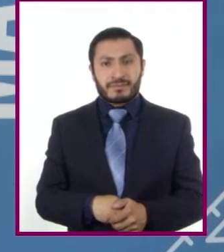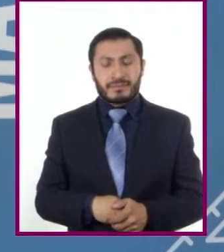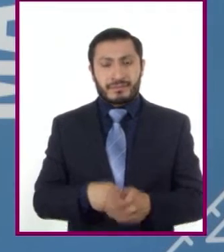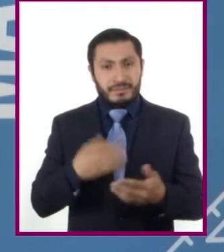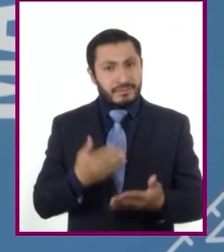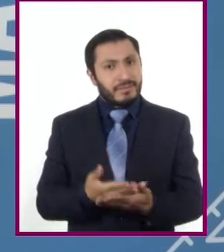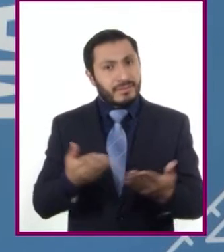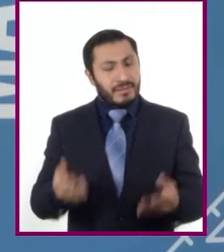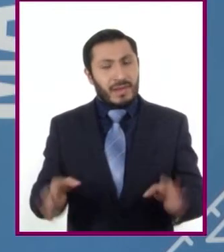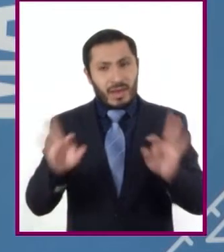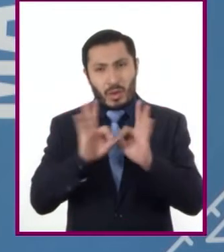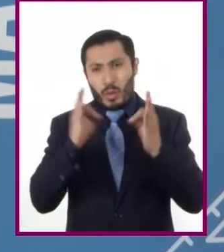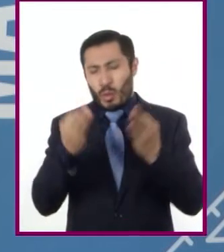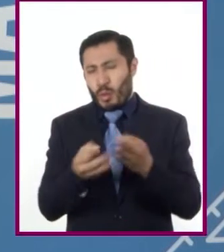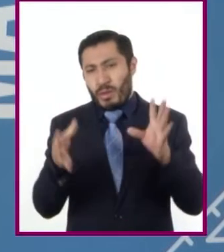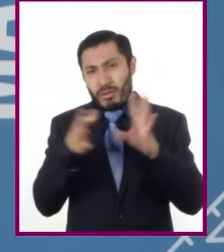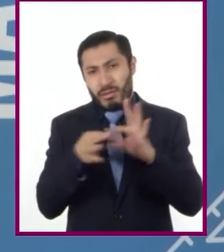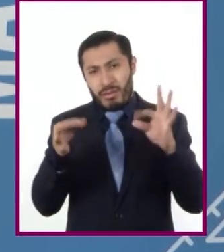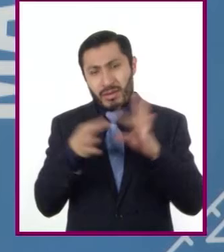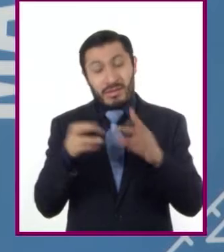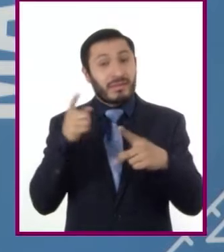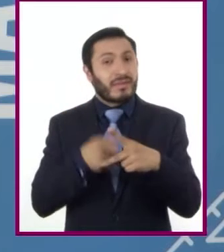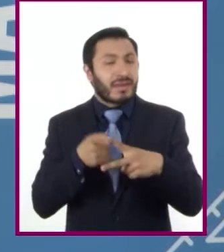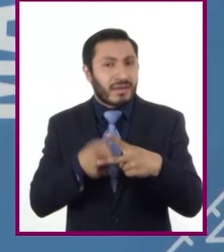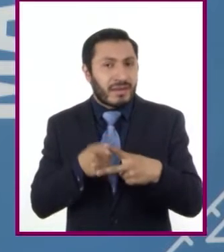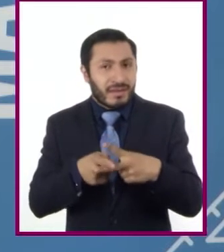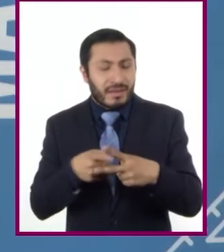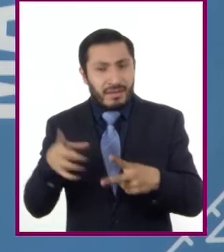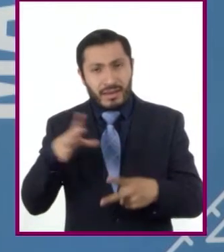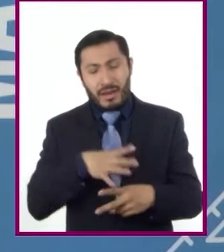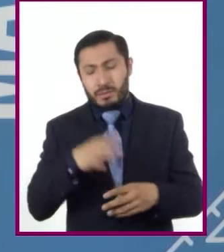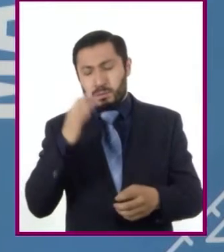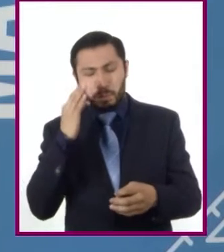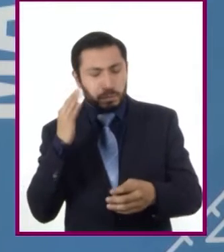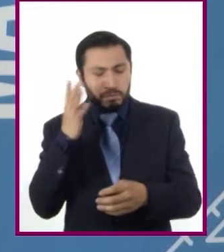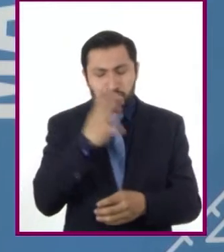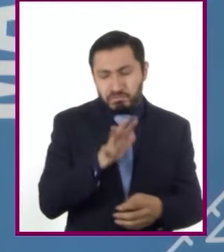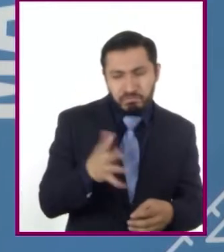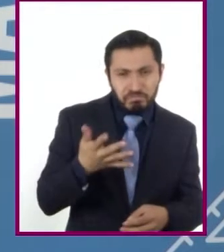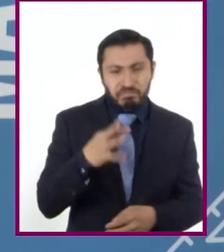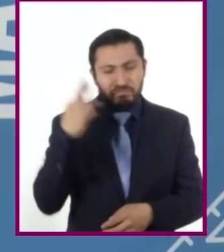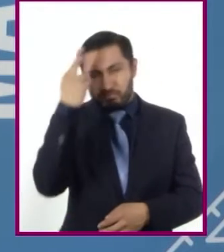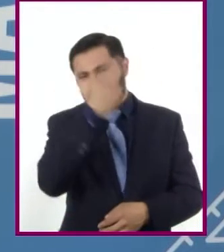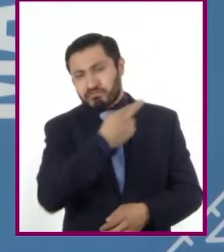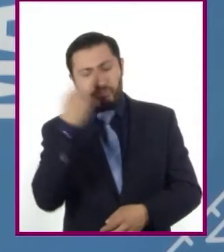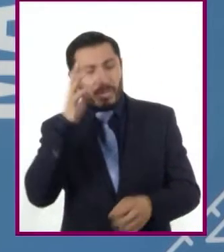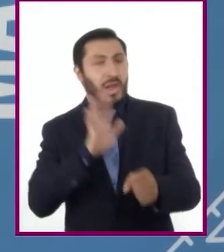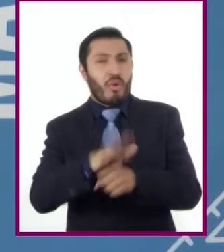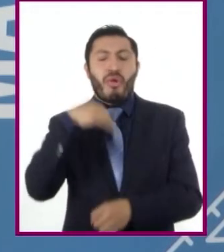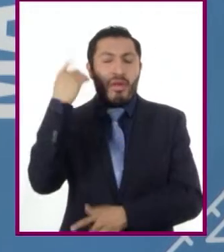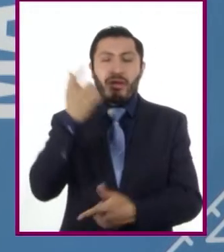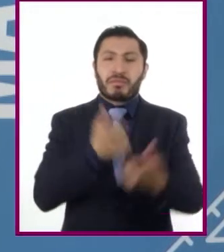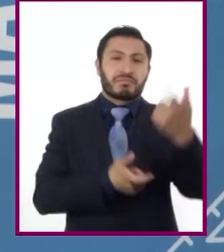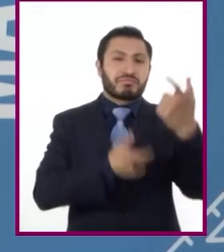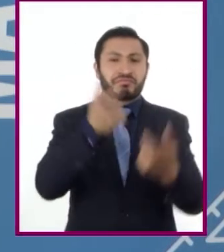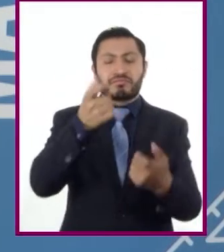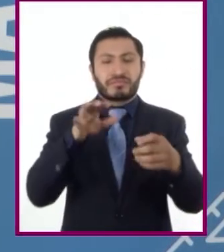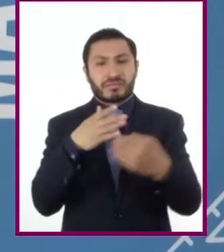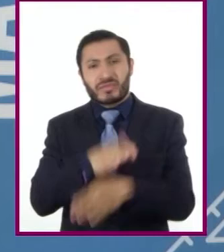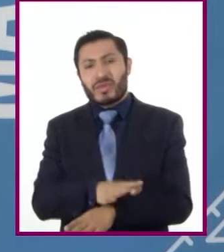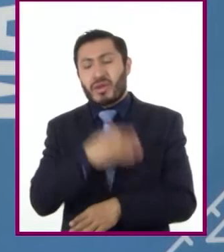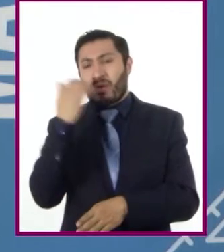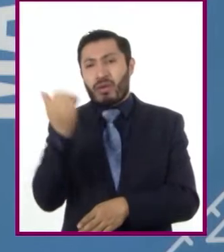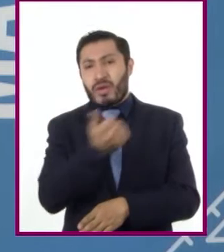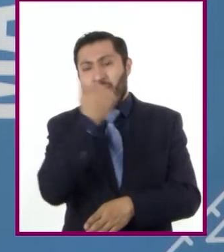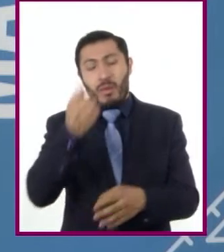A partir de esta expresión algebraica obtenida se puede calcular cualquier costo en relación a los alumnos